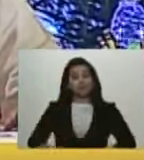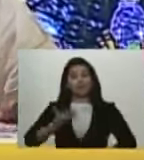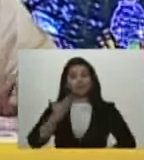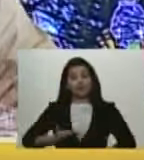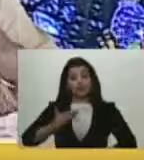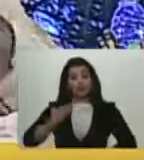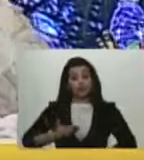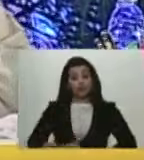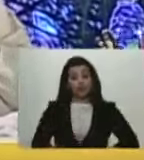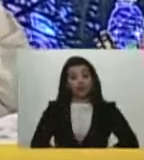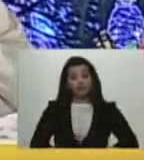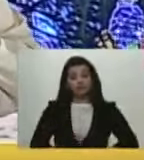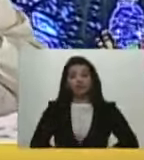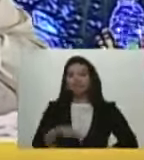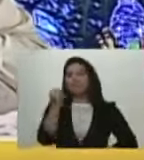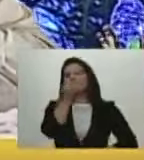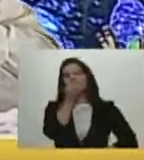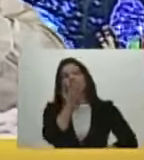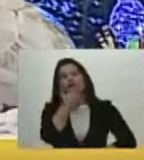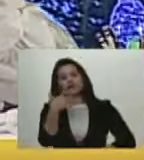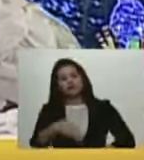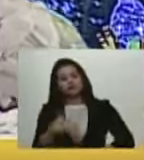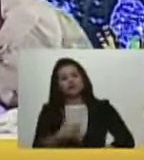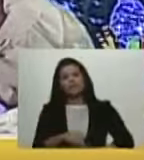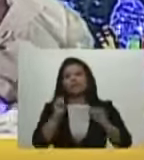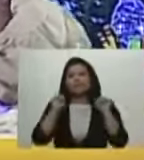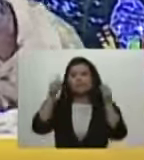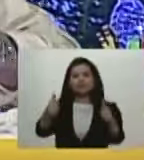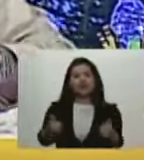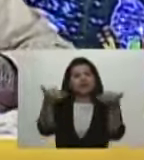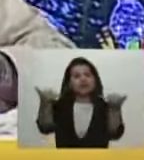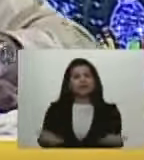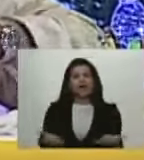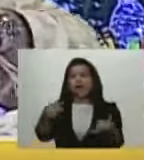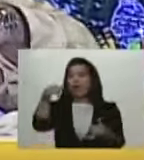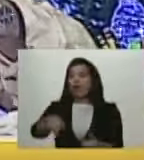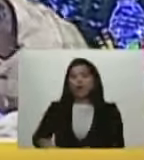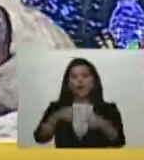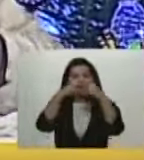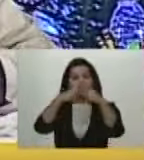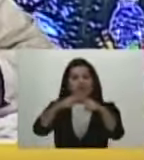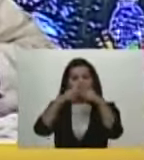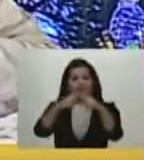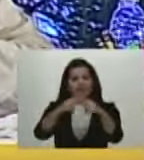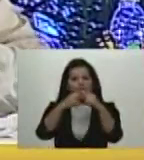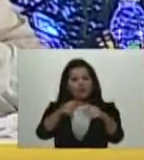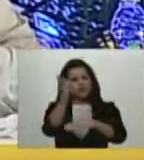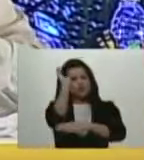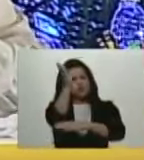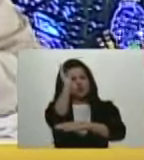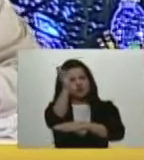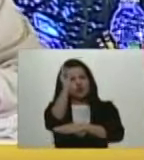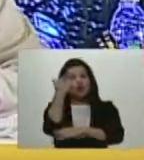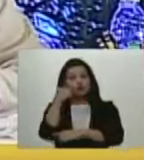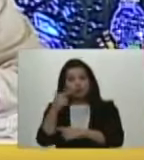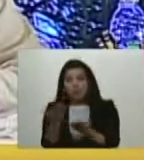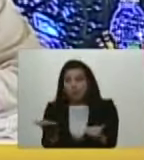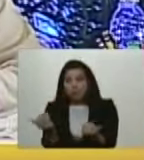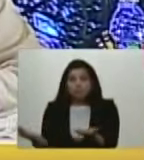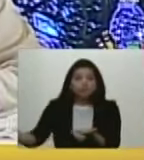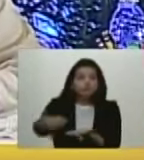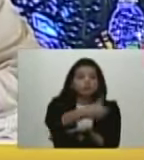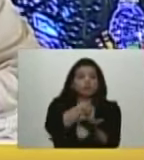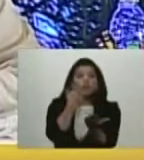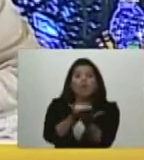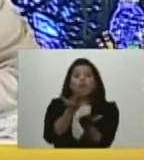significativo y hermoso el inicio de este taller, donde venimos a recoger las propuestas